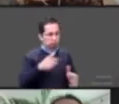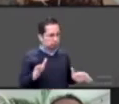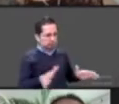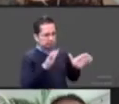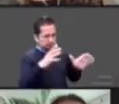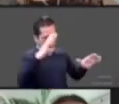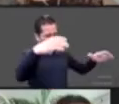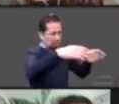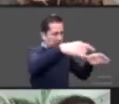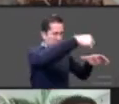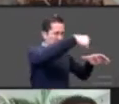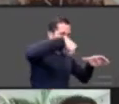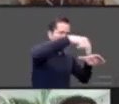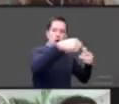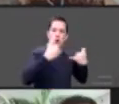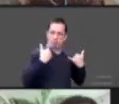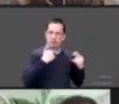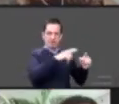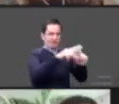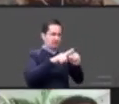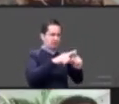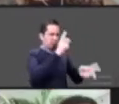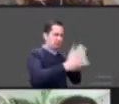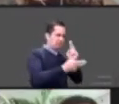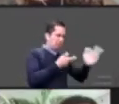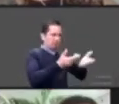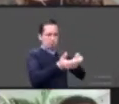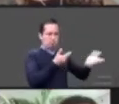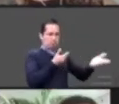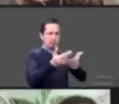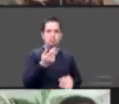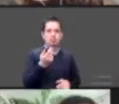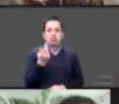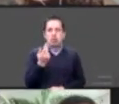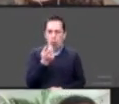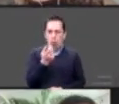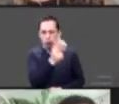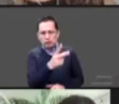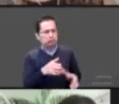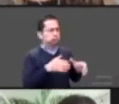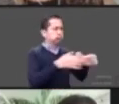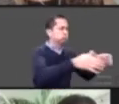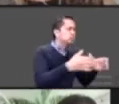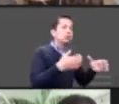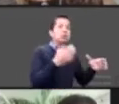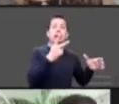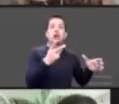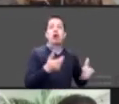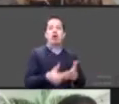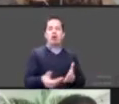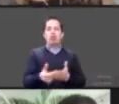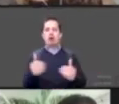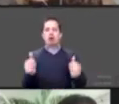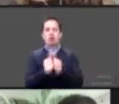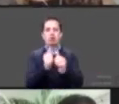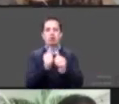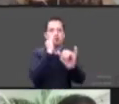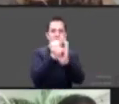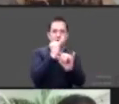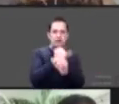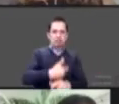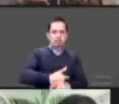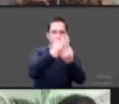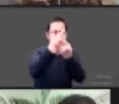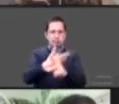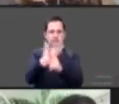interpelan los unos a los otros. ¿Y cómo lo íbamos a hacer en lo virtual? ¿Cómo lo íbamos a hacer si enfrentábamos primero brecha digital?